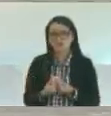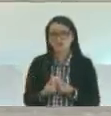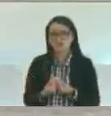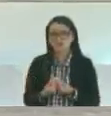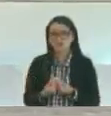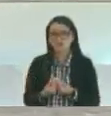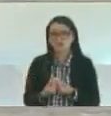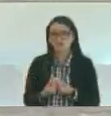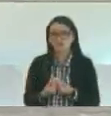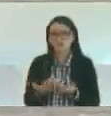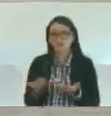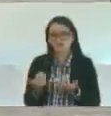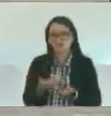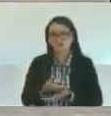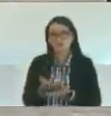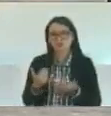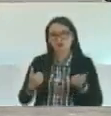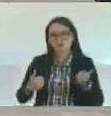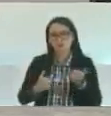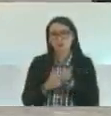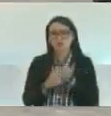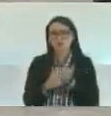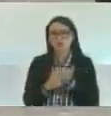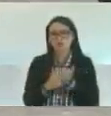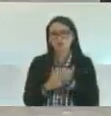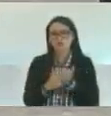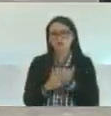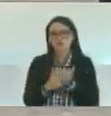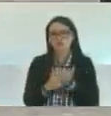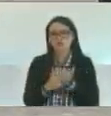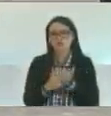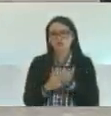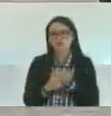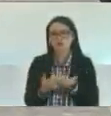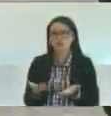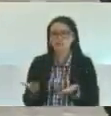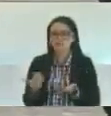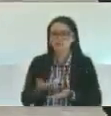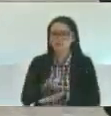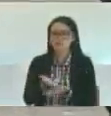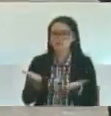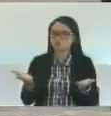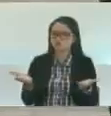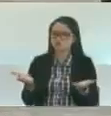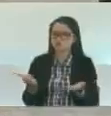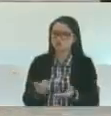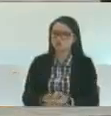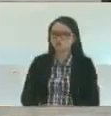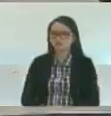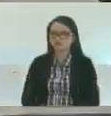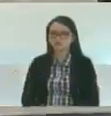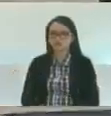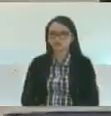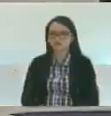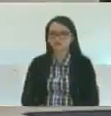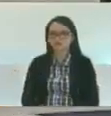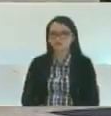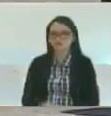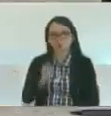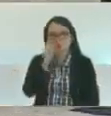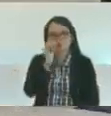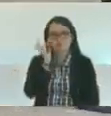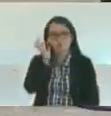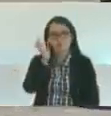Vengo a pedir de ustedes su apoyo. Y vengo a pedir de ustedes, compañeros,